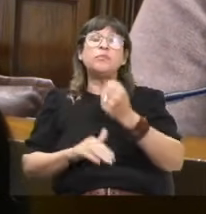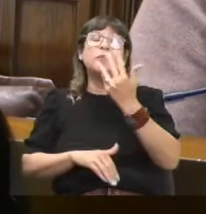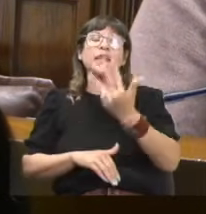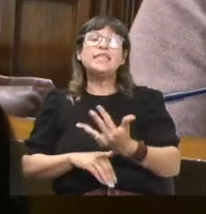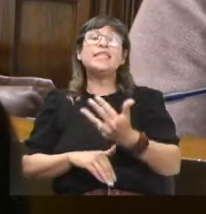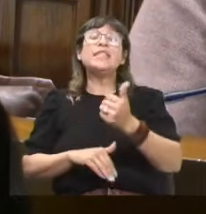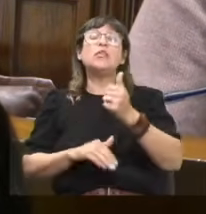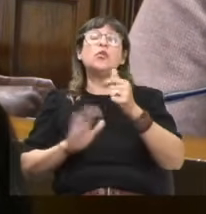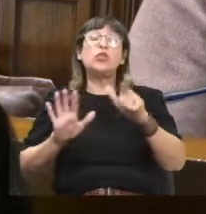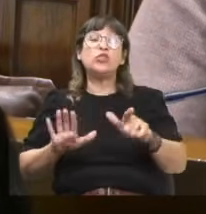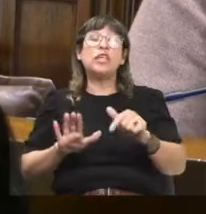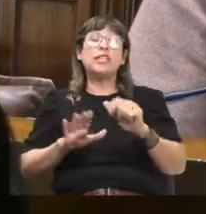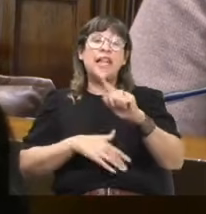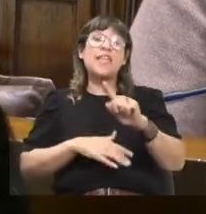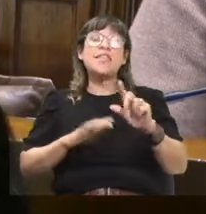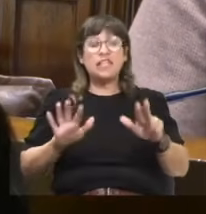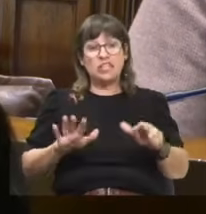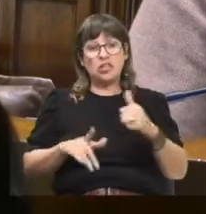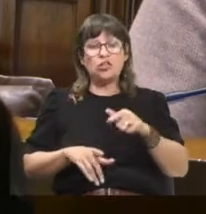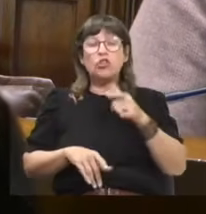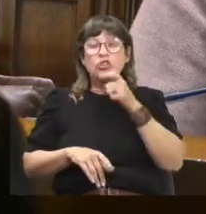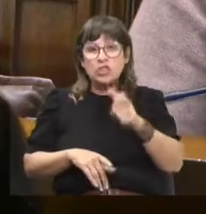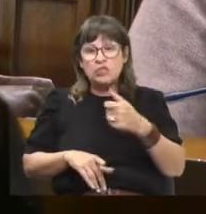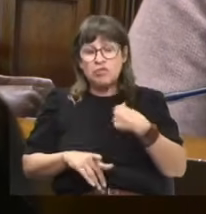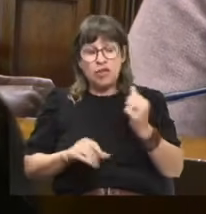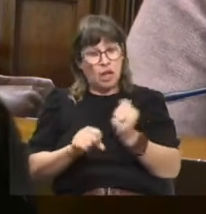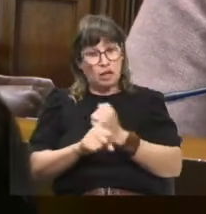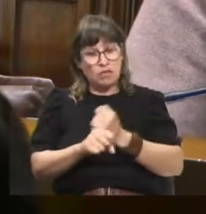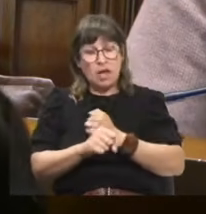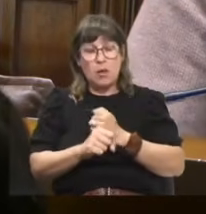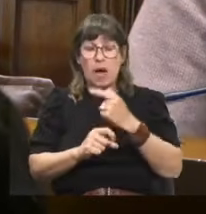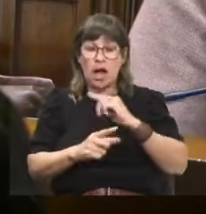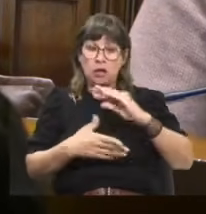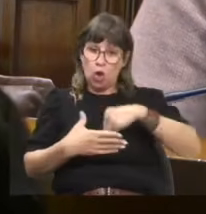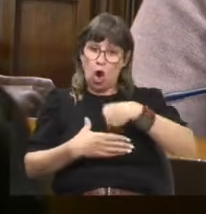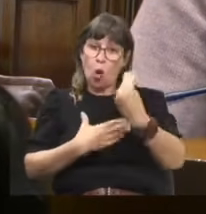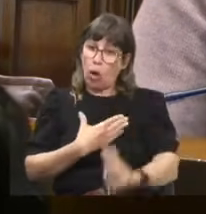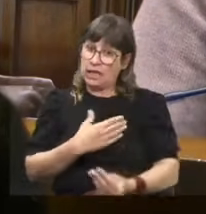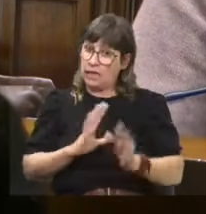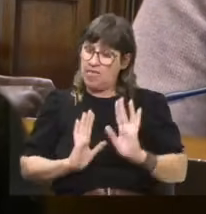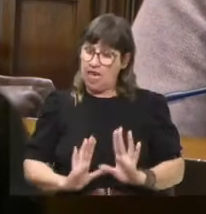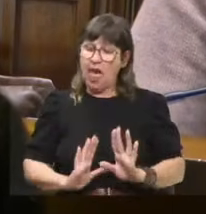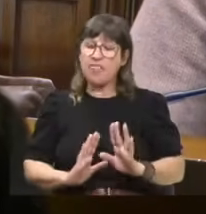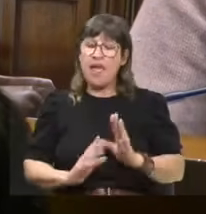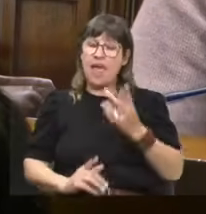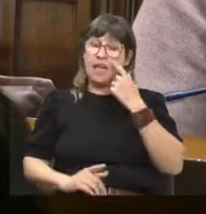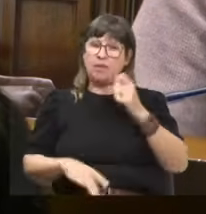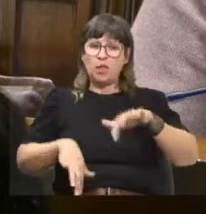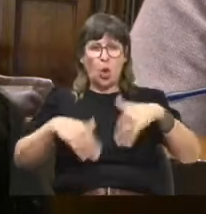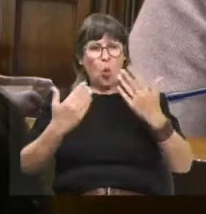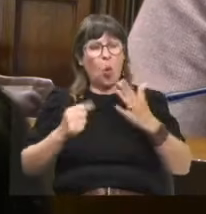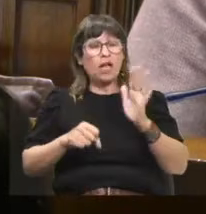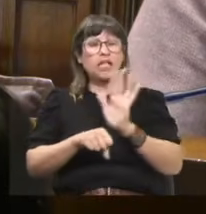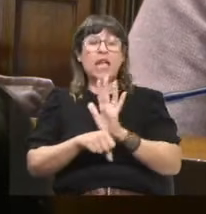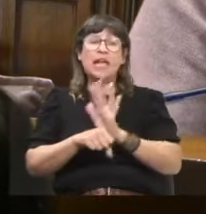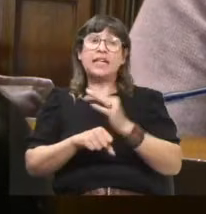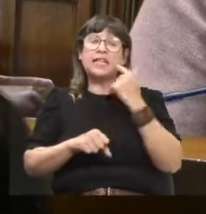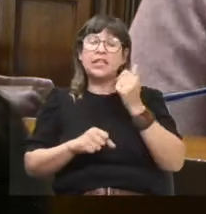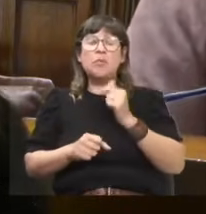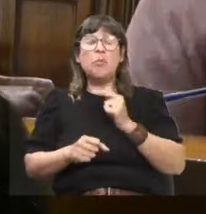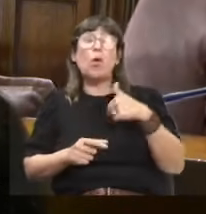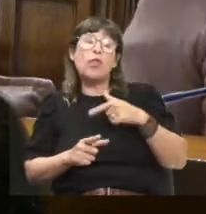y 18. Significa actuar con objetividad, evitando cualquier tipo de tratamiento